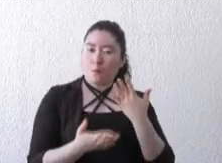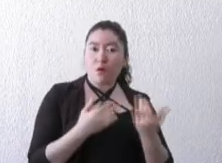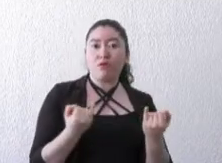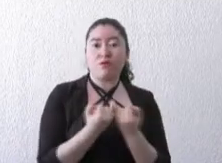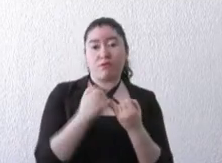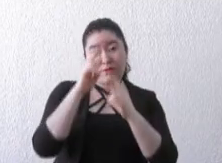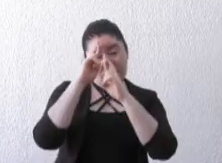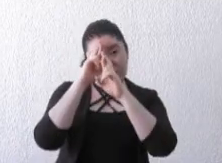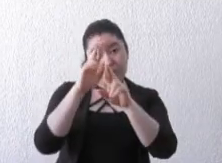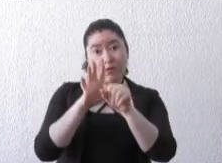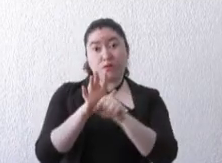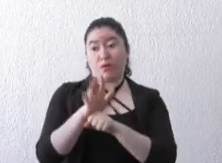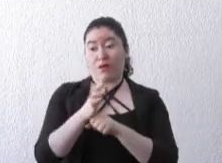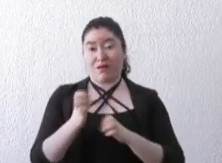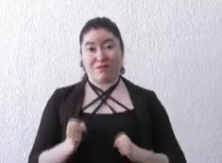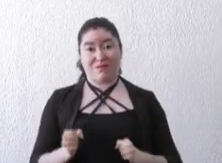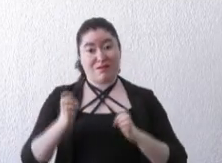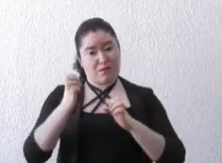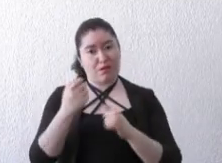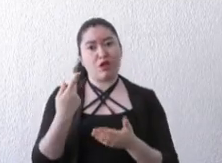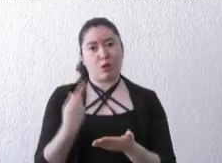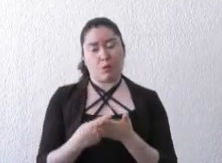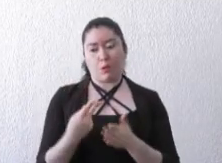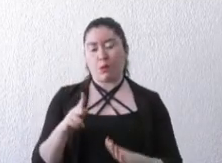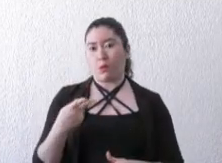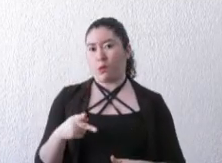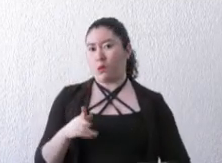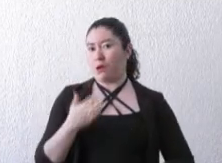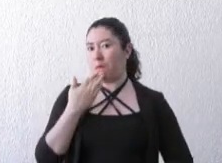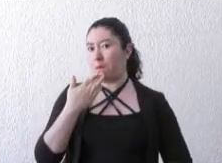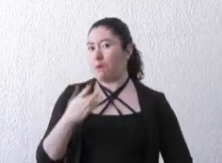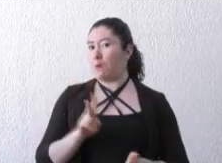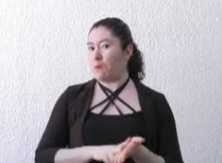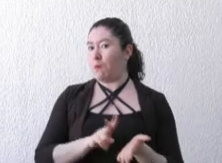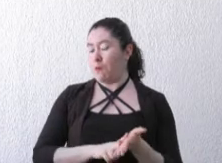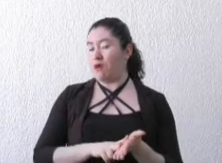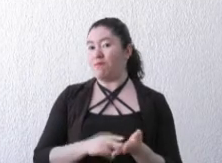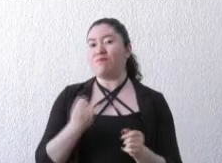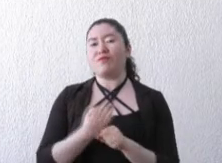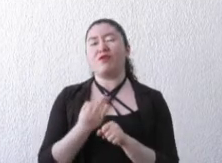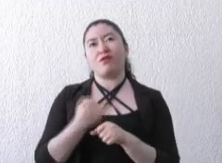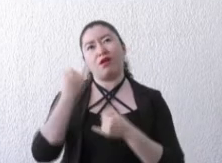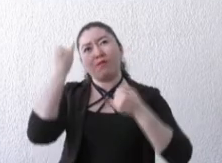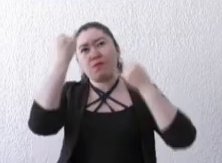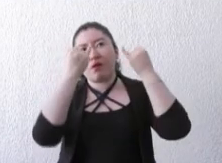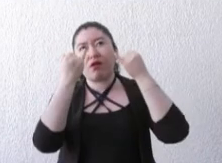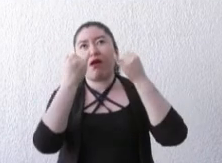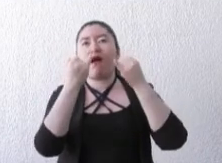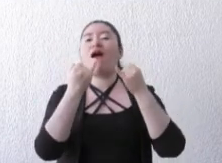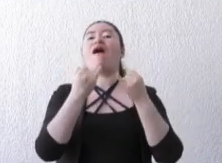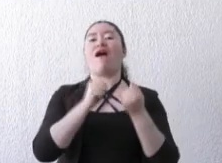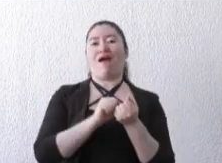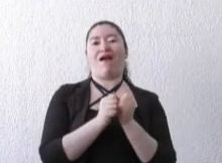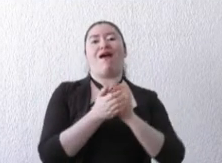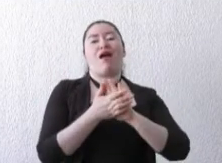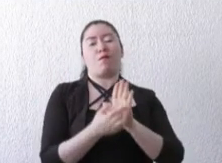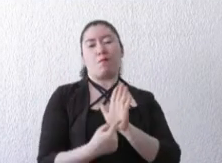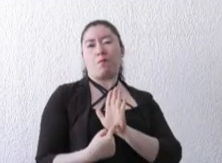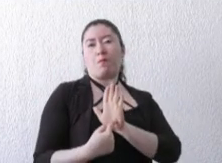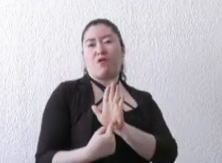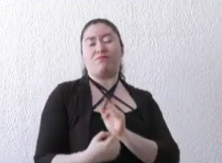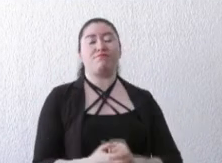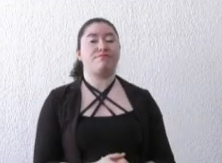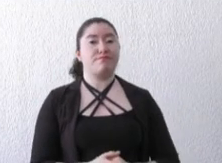la parte del edificio patrimonial, hace esta concepción, se lo imagina de esta manera. La siguiente.